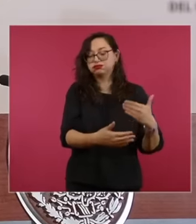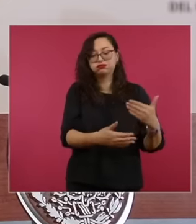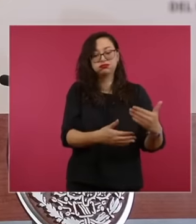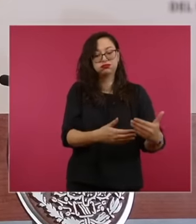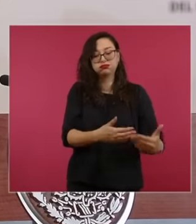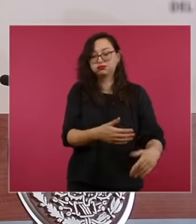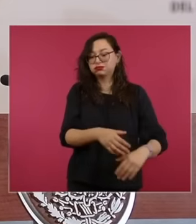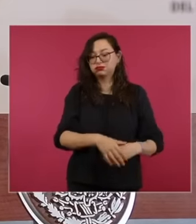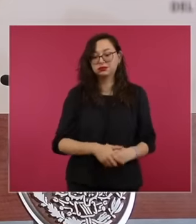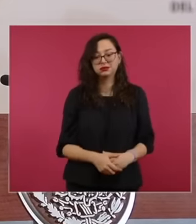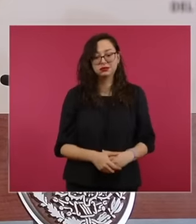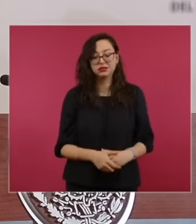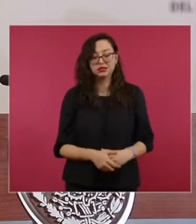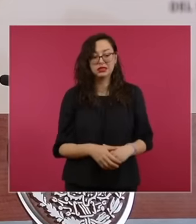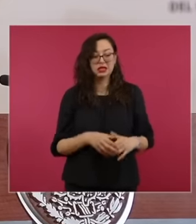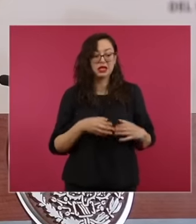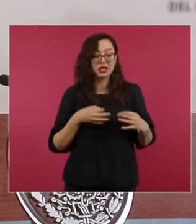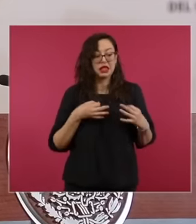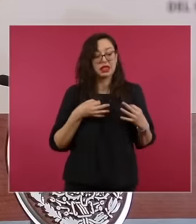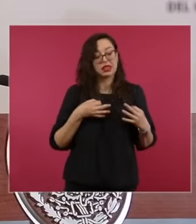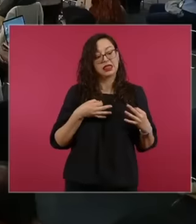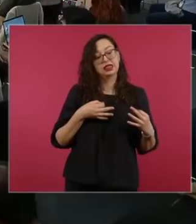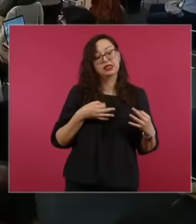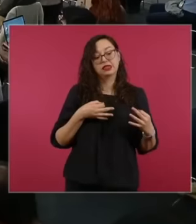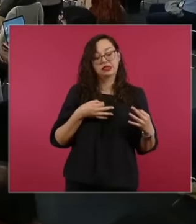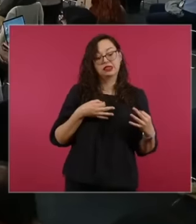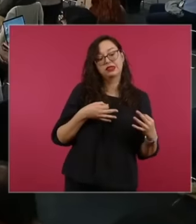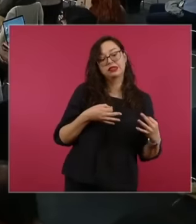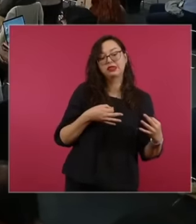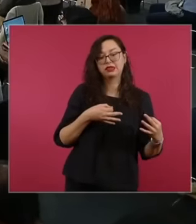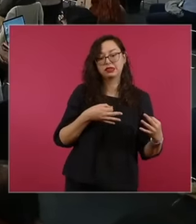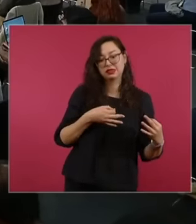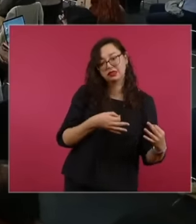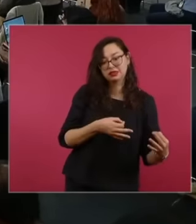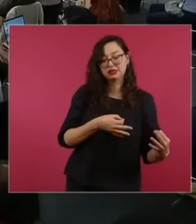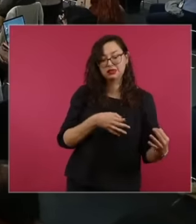no resistan las tentaciones